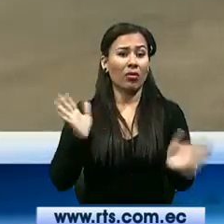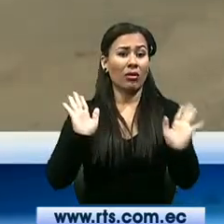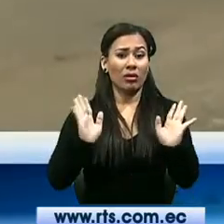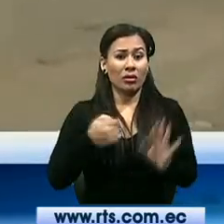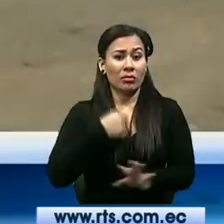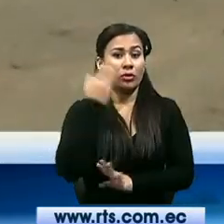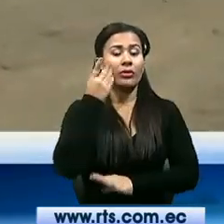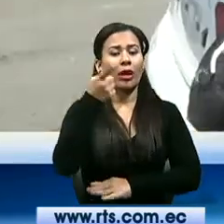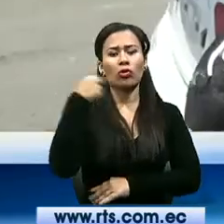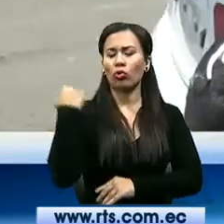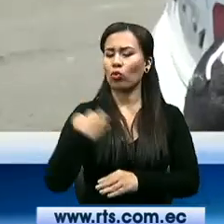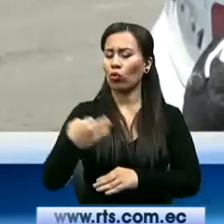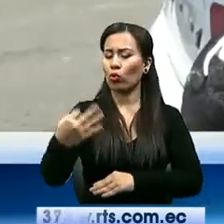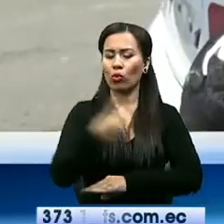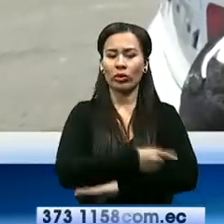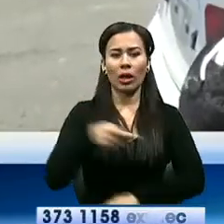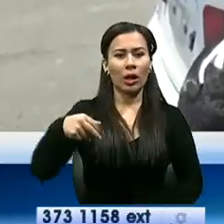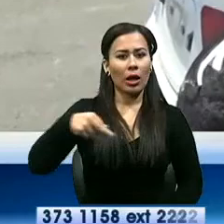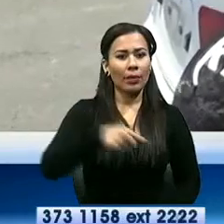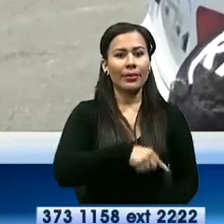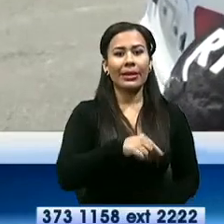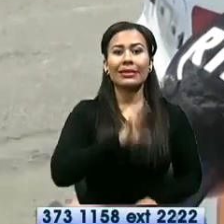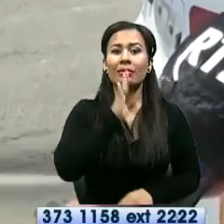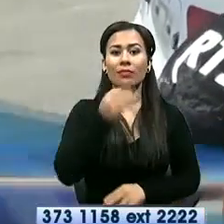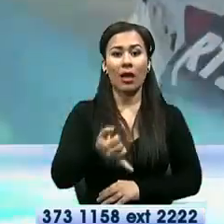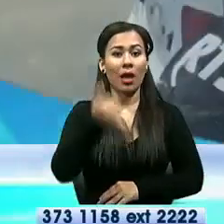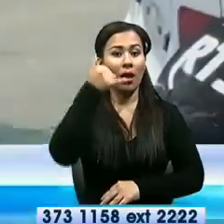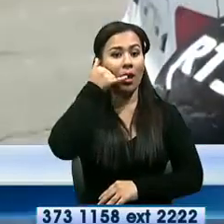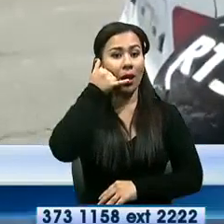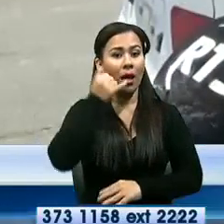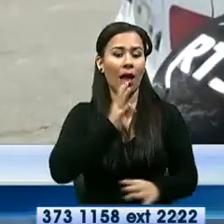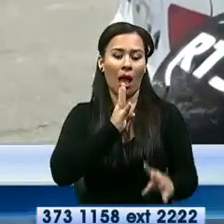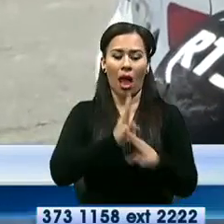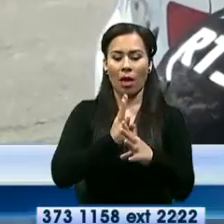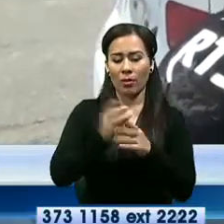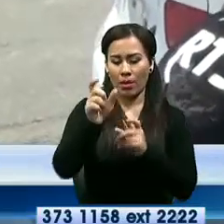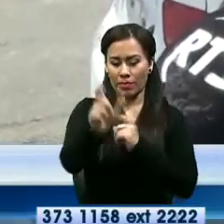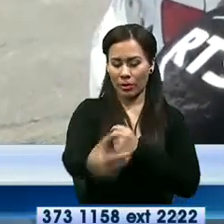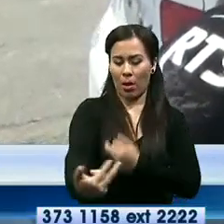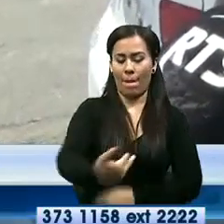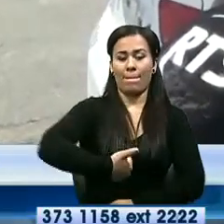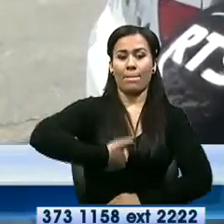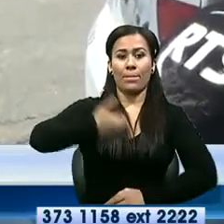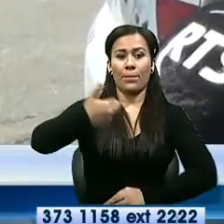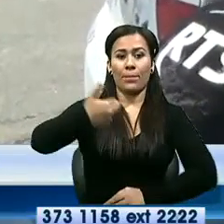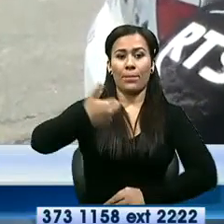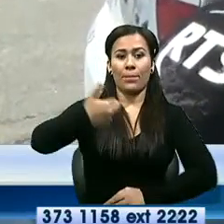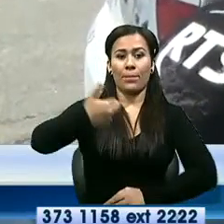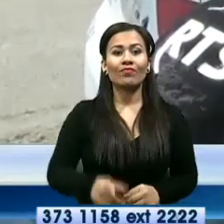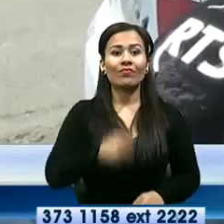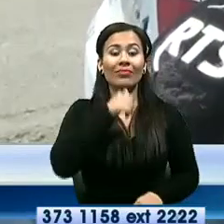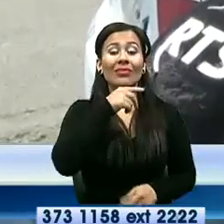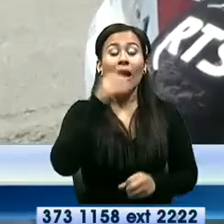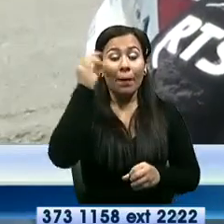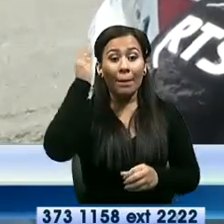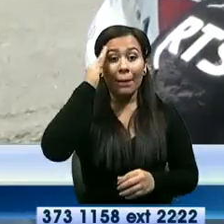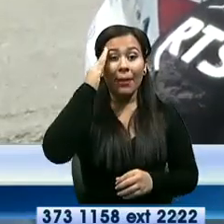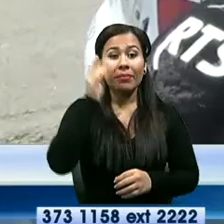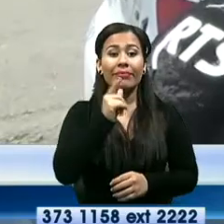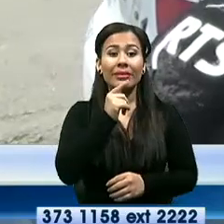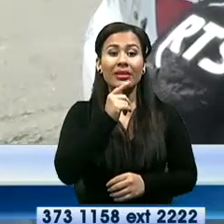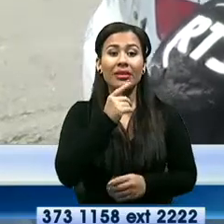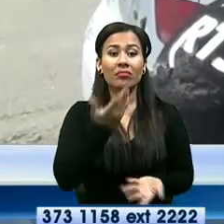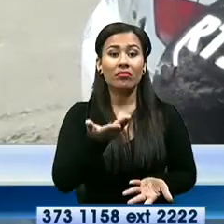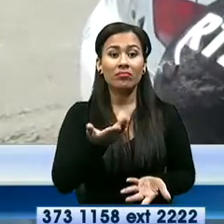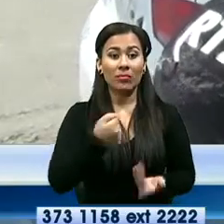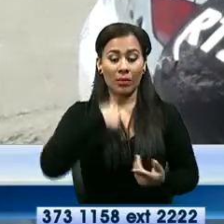salir a trabajar. Porque dice que estaba hablando con el que lo disparó, pero solo el que murió. Y Dios, que está en el cielo, que vio